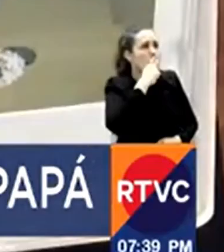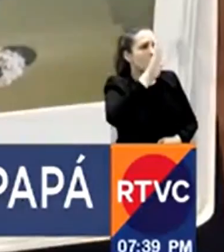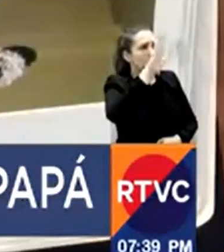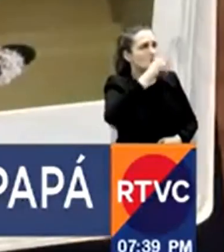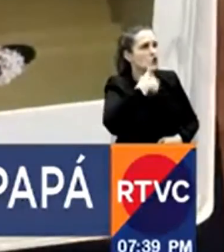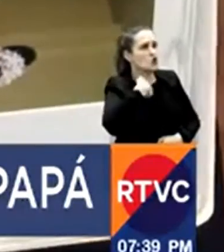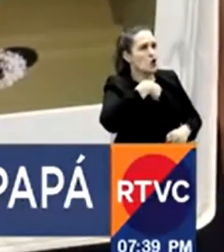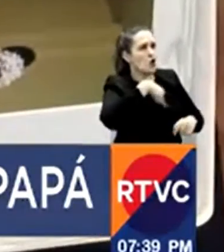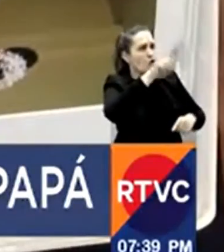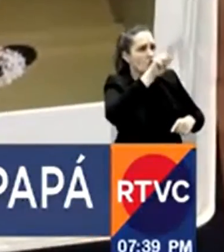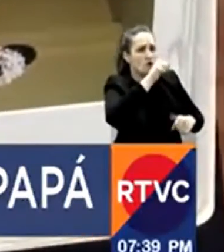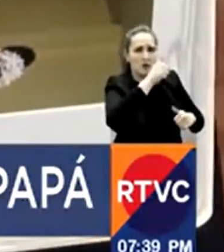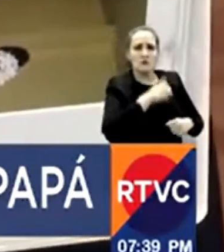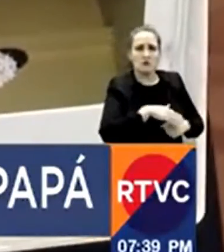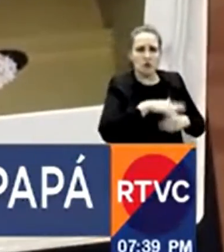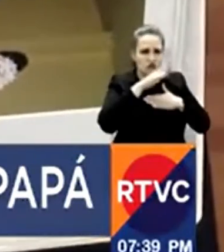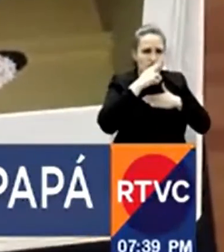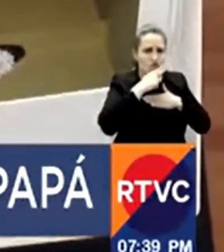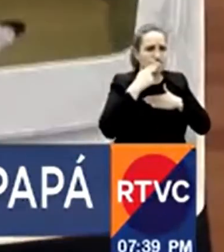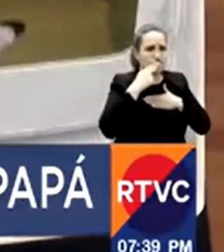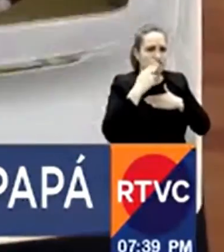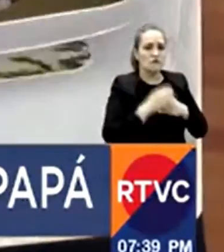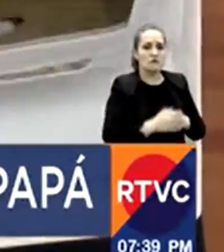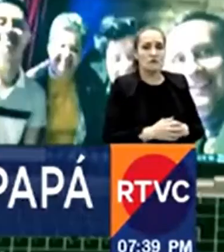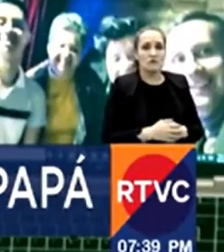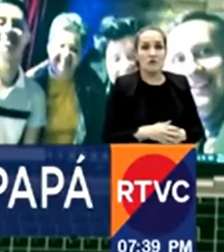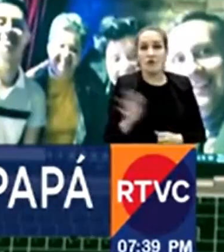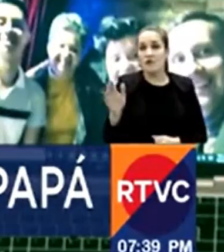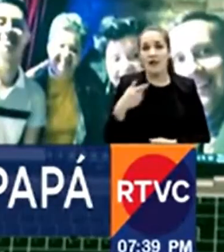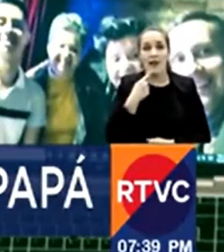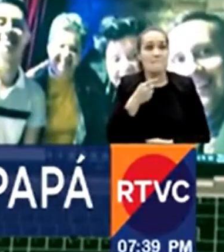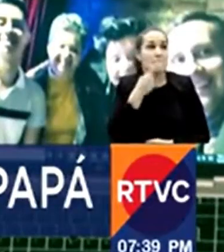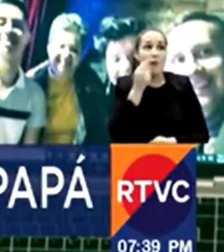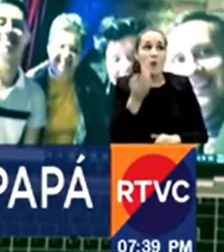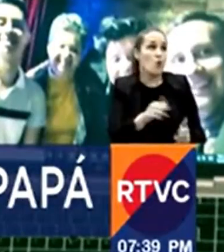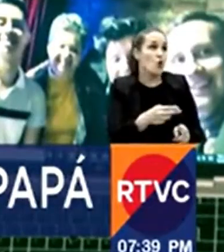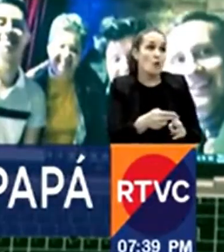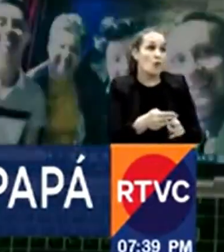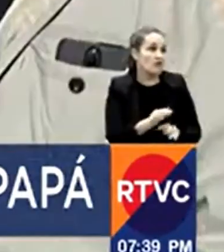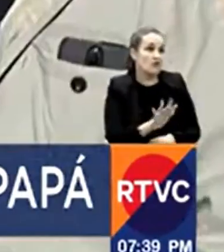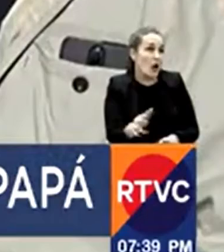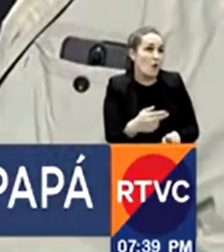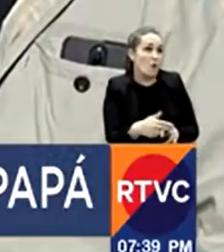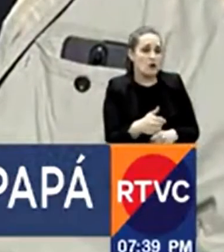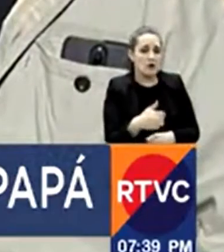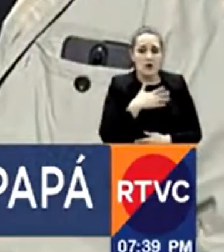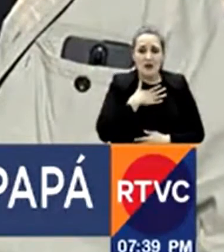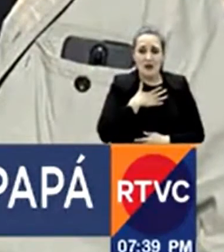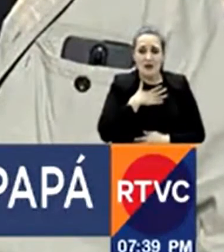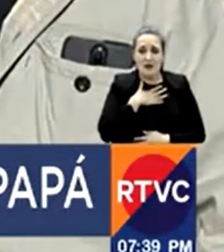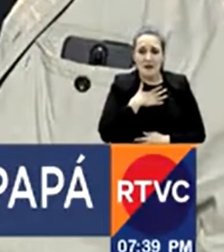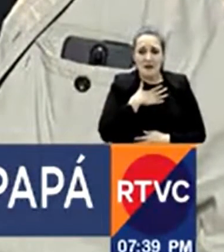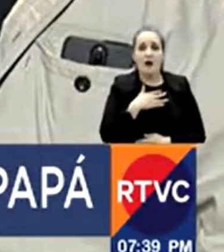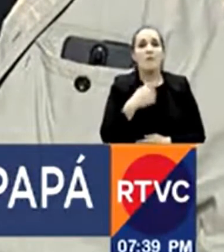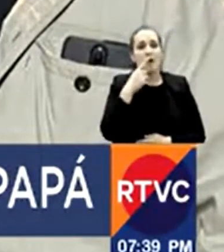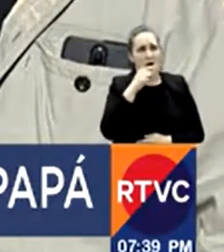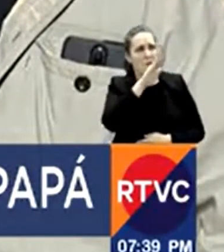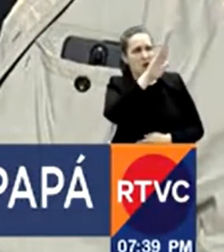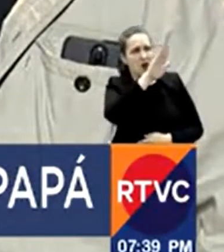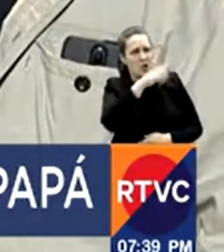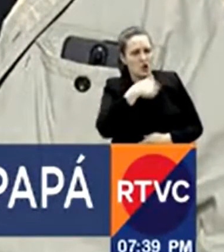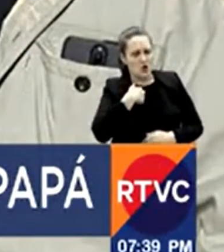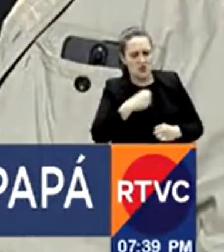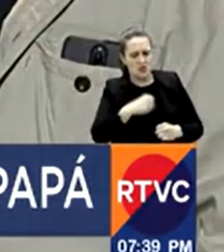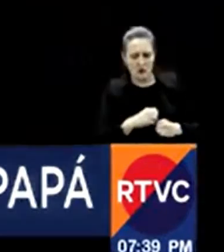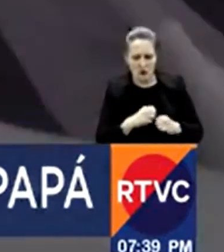Me llamaron a contar que no había nada que hacer, que él iba a fallecer. Estamos esperando que muera. Pero la promesa que le hizo su papá se cumplió